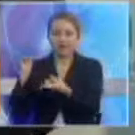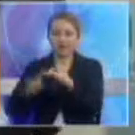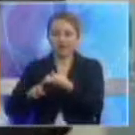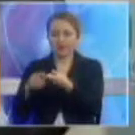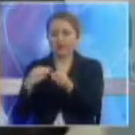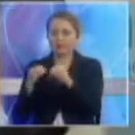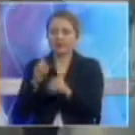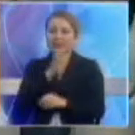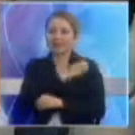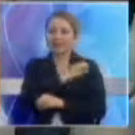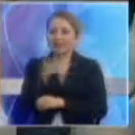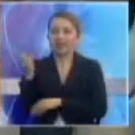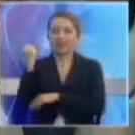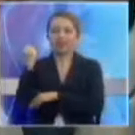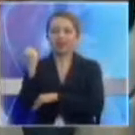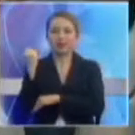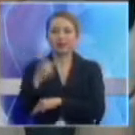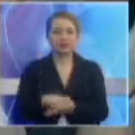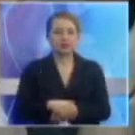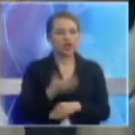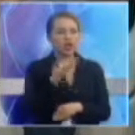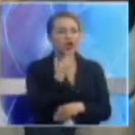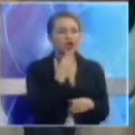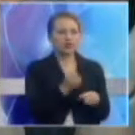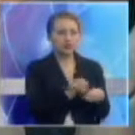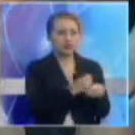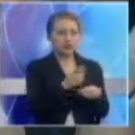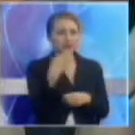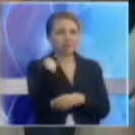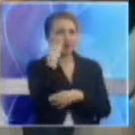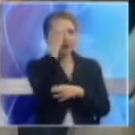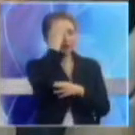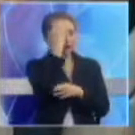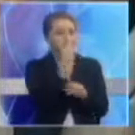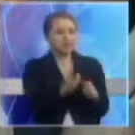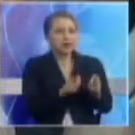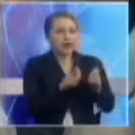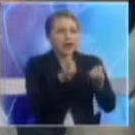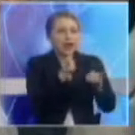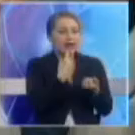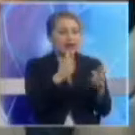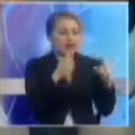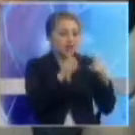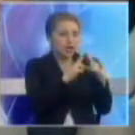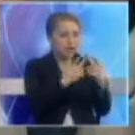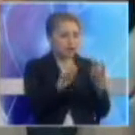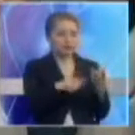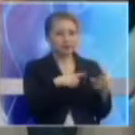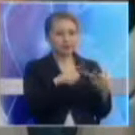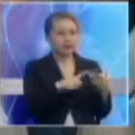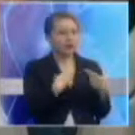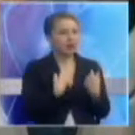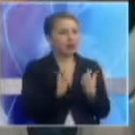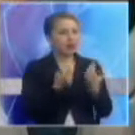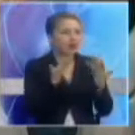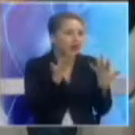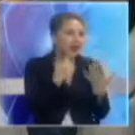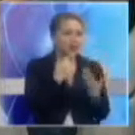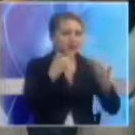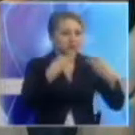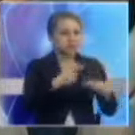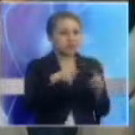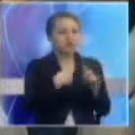garantizar este derecho a los ciudadanos. Ahora, ¿cómo hacer que la educación de calidad, que el conocimiento, que el talento